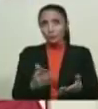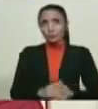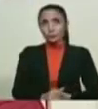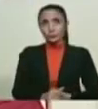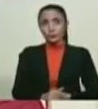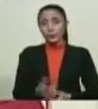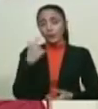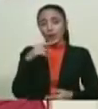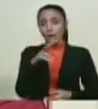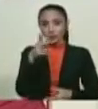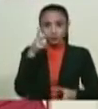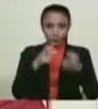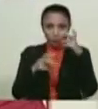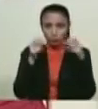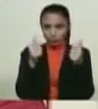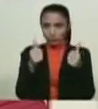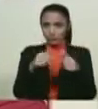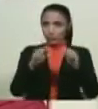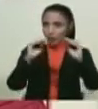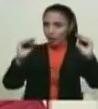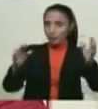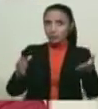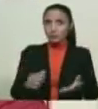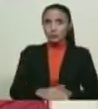siéntese para que lo escuchen bien.